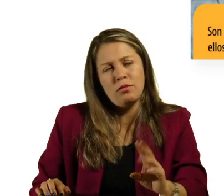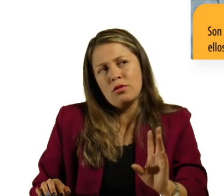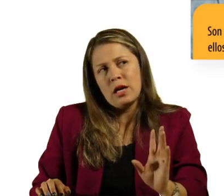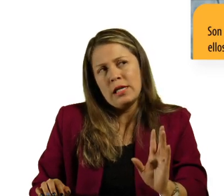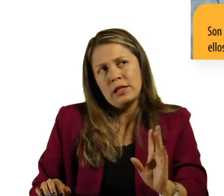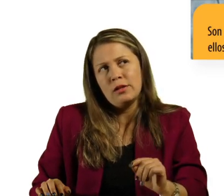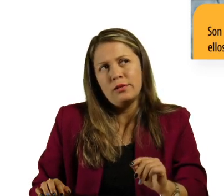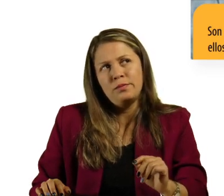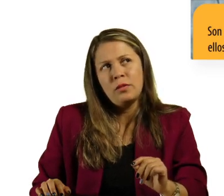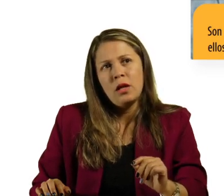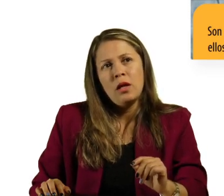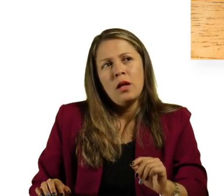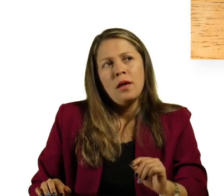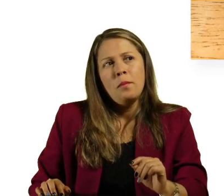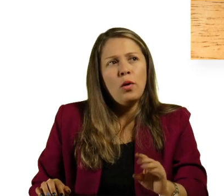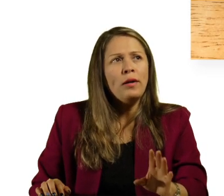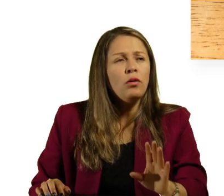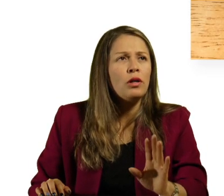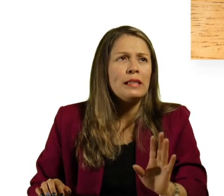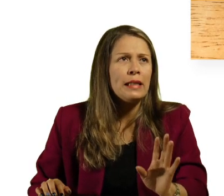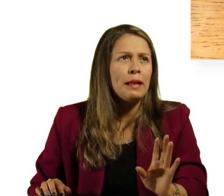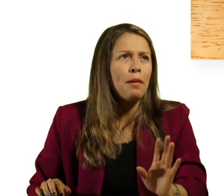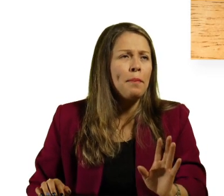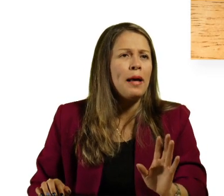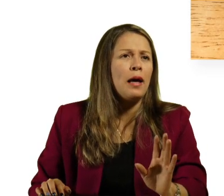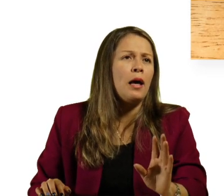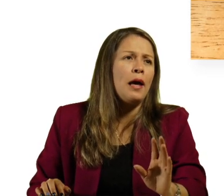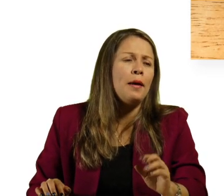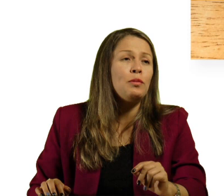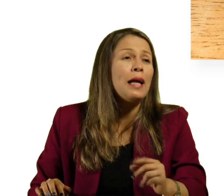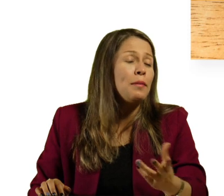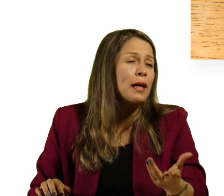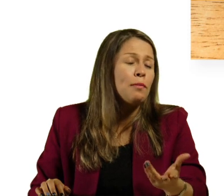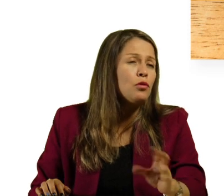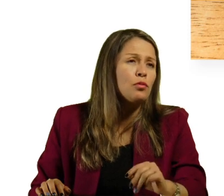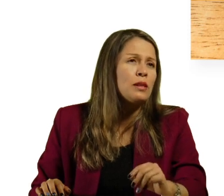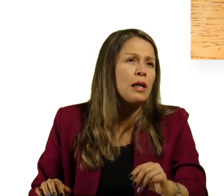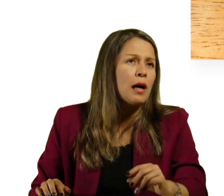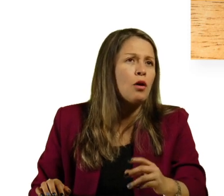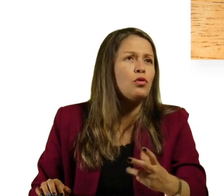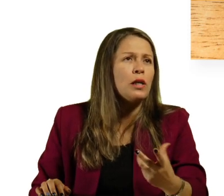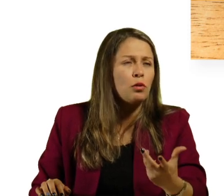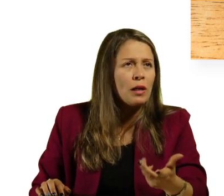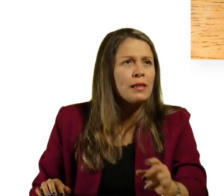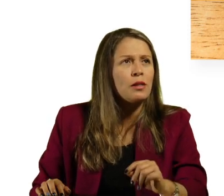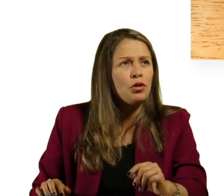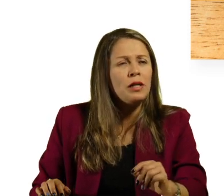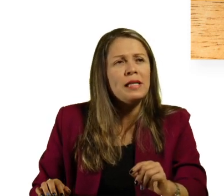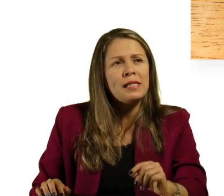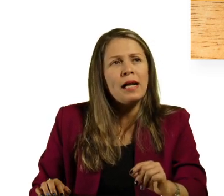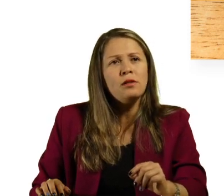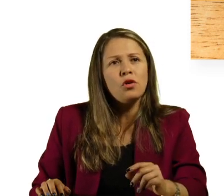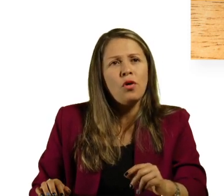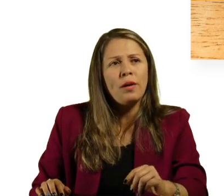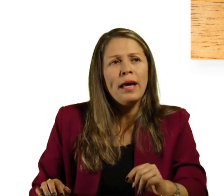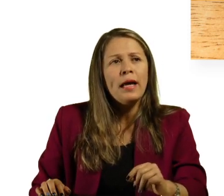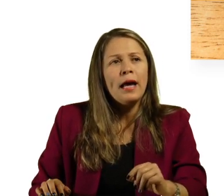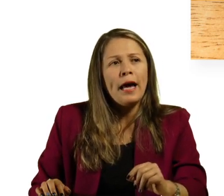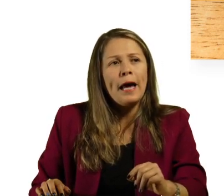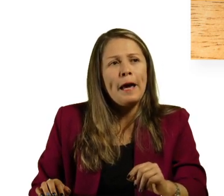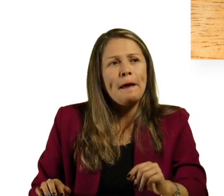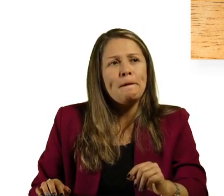la organización. Bueno, con este tema terminamos nuestra conceptualización inicial